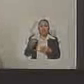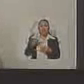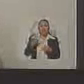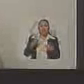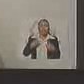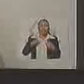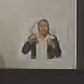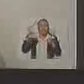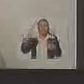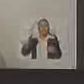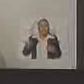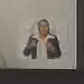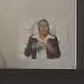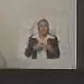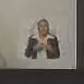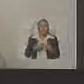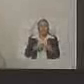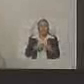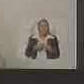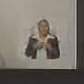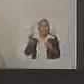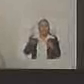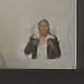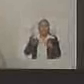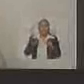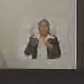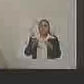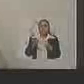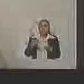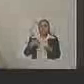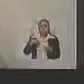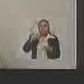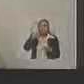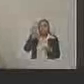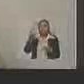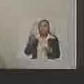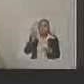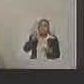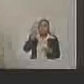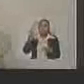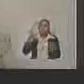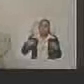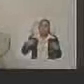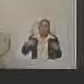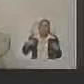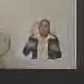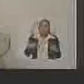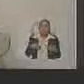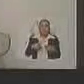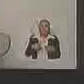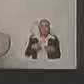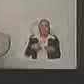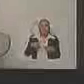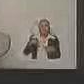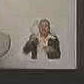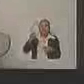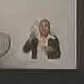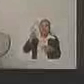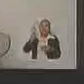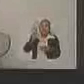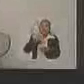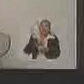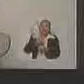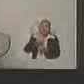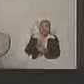el esparcimiento, sino también trabajo. A mí me encantaría ver a las personas de capacidades diferentes ayudando